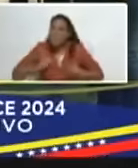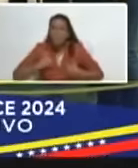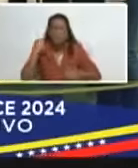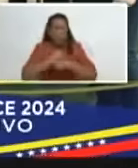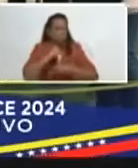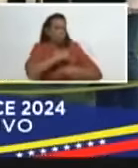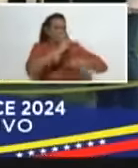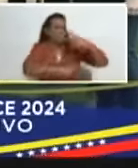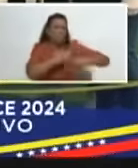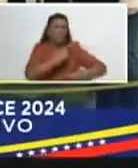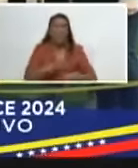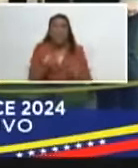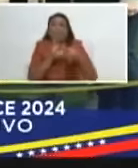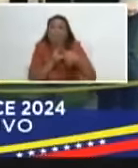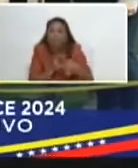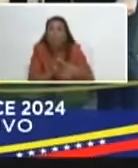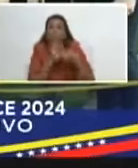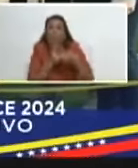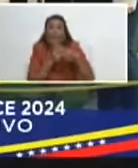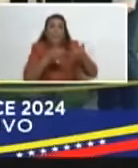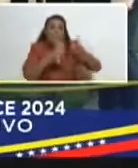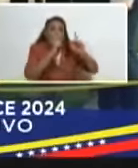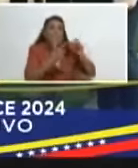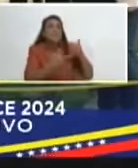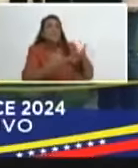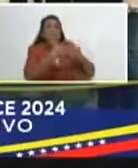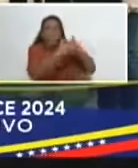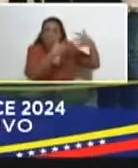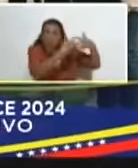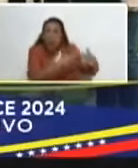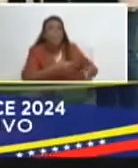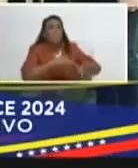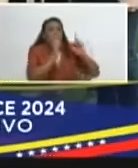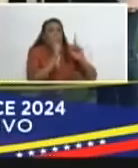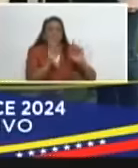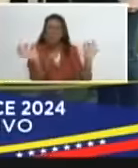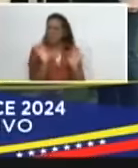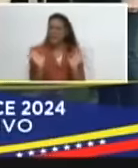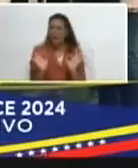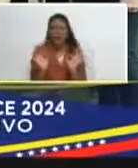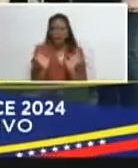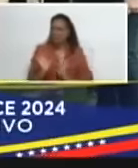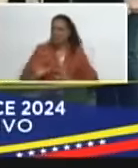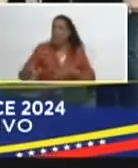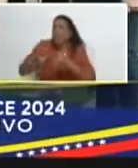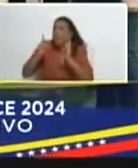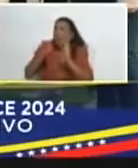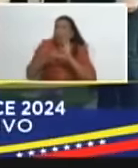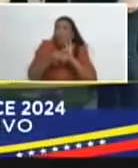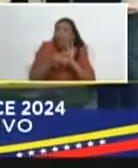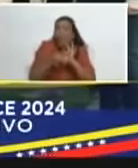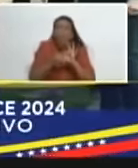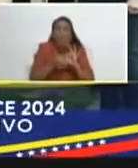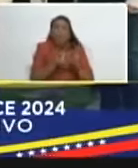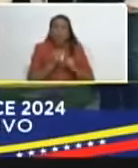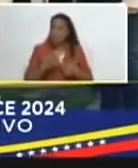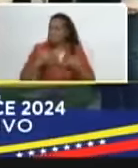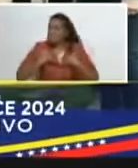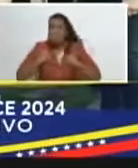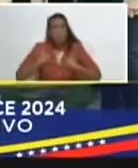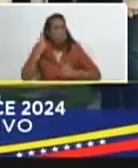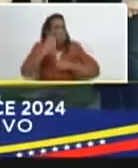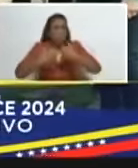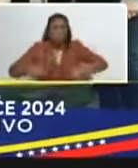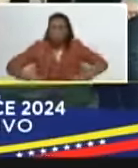autosustentado, que no dependa de licencias de los gringos, que no dependa de nadie en la tierra, que solo dependa de